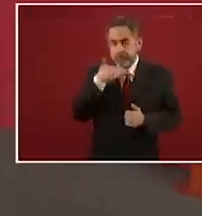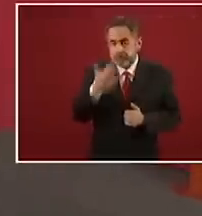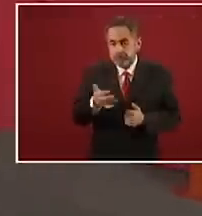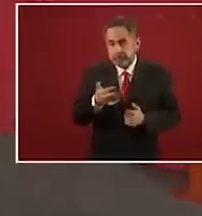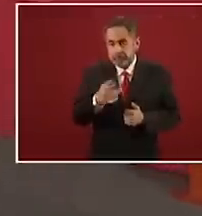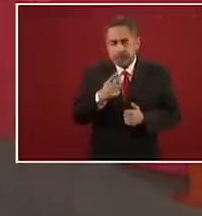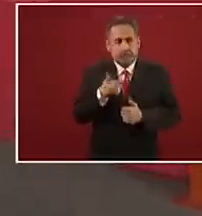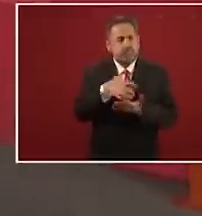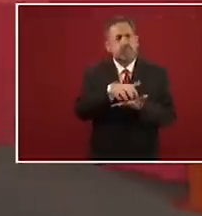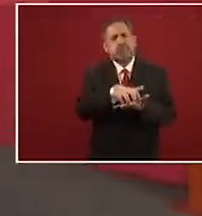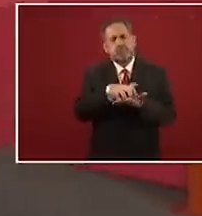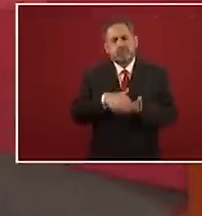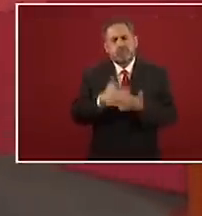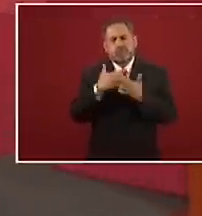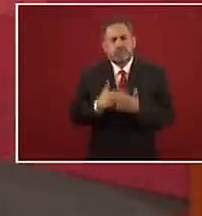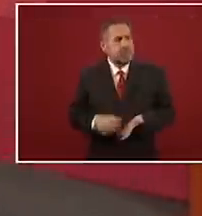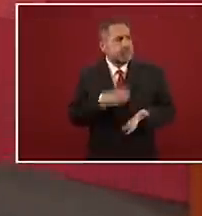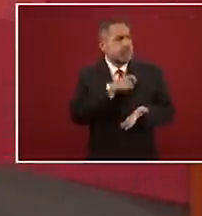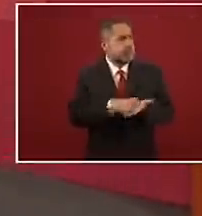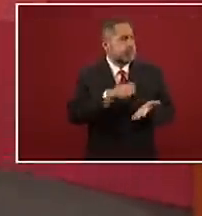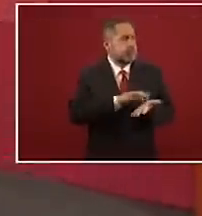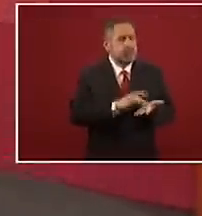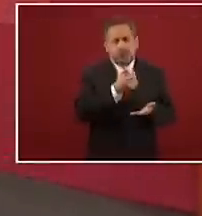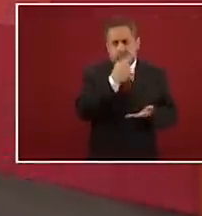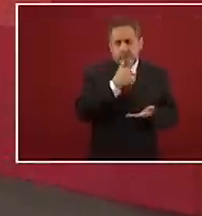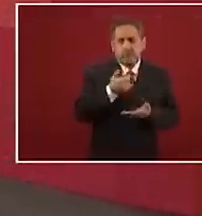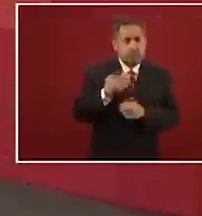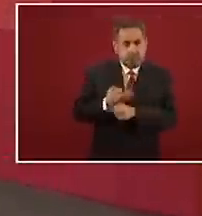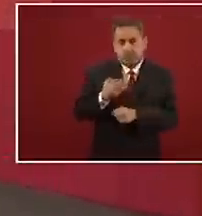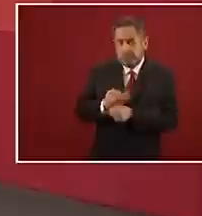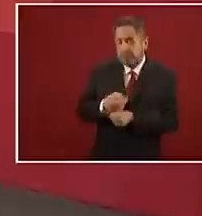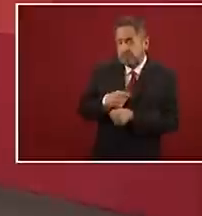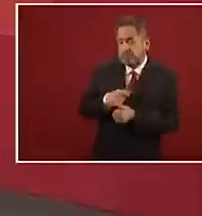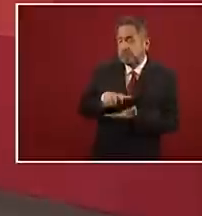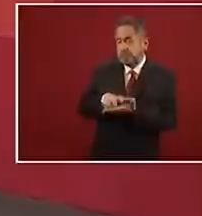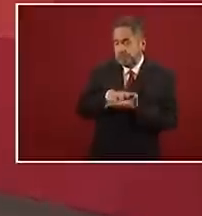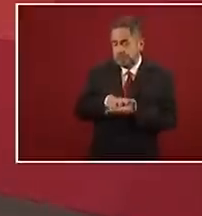vamos a ahorrar muchísimo en la compra de medicamentos, lo estamos haciendo,